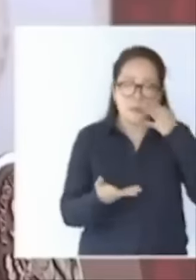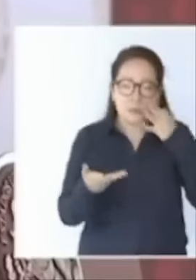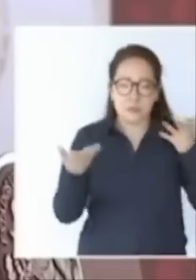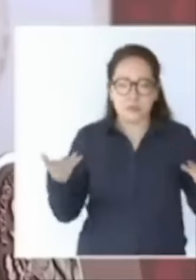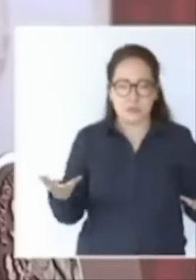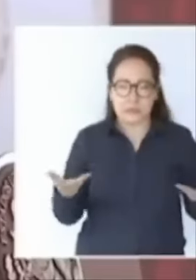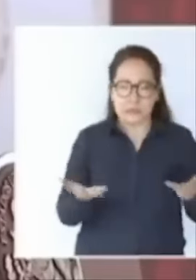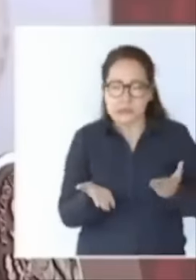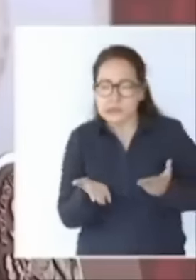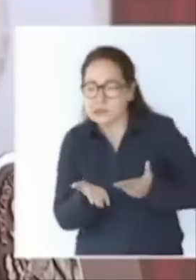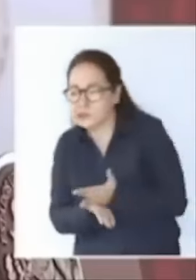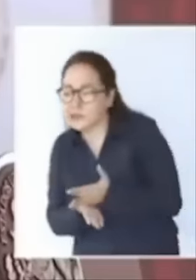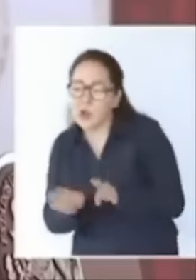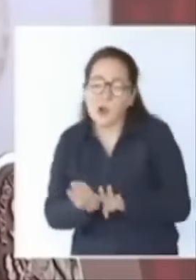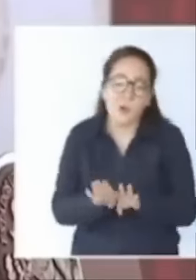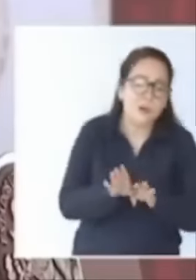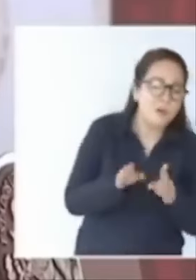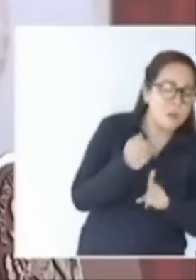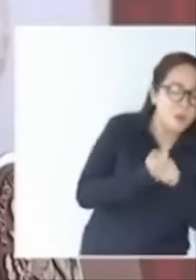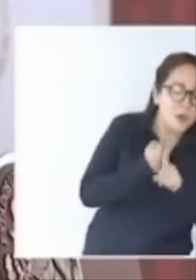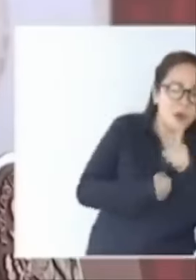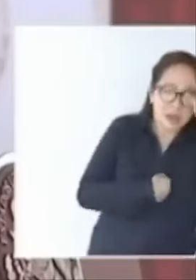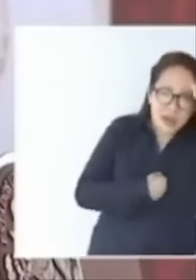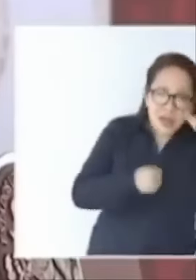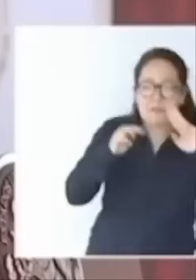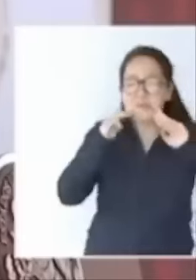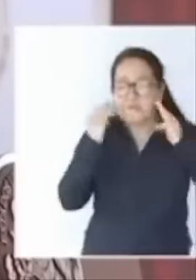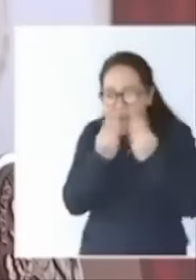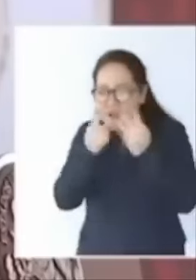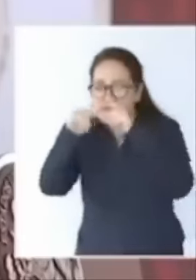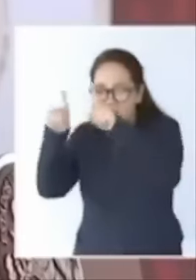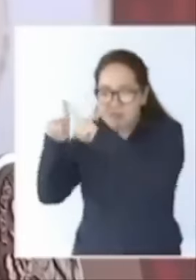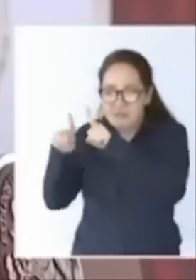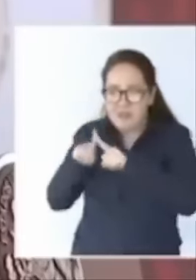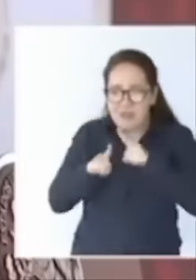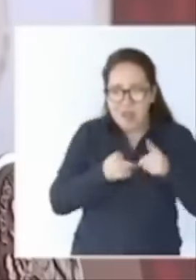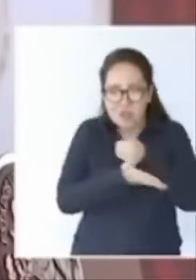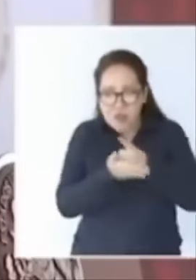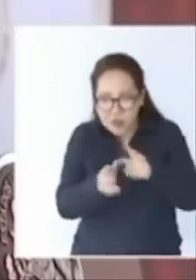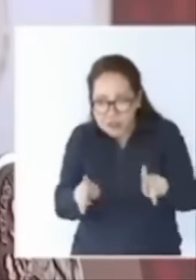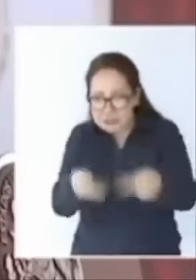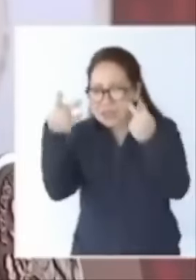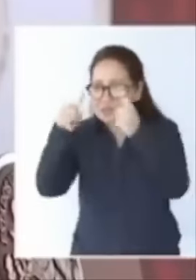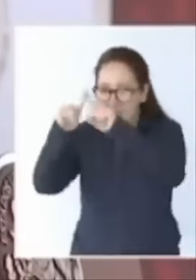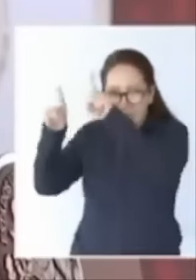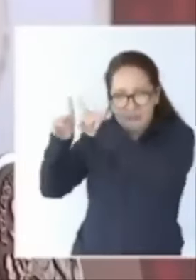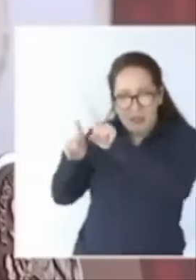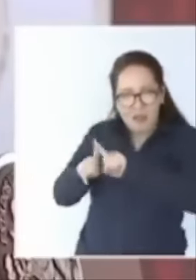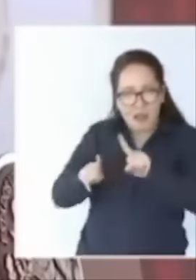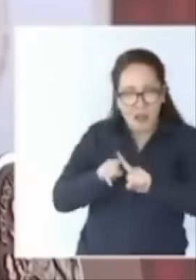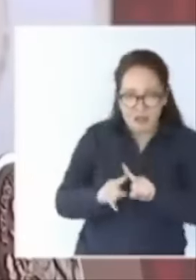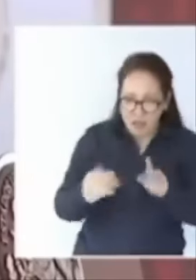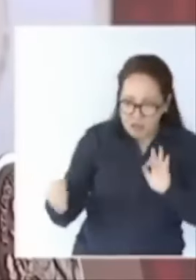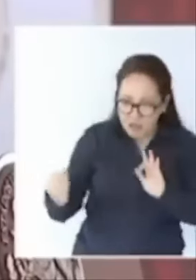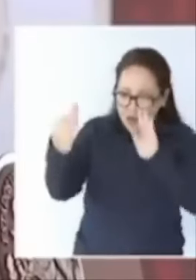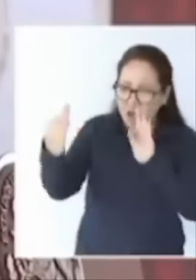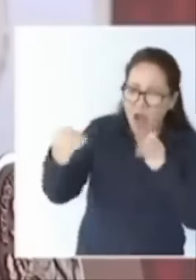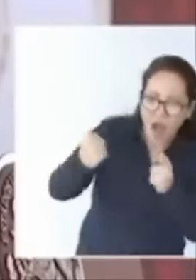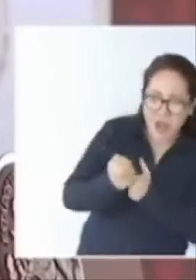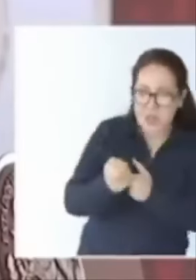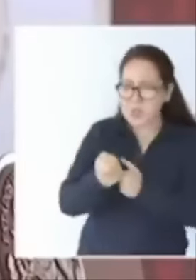la delincuencia organizada a los narcotraficantes, dándoles